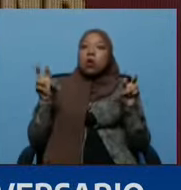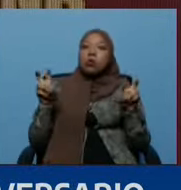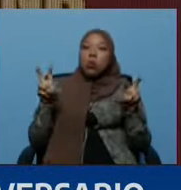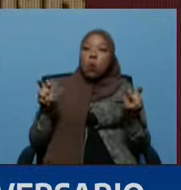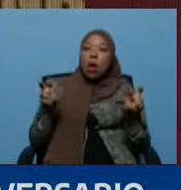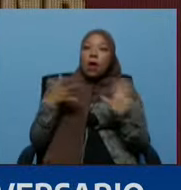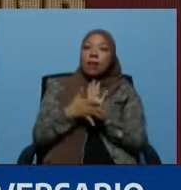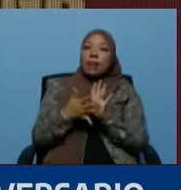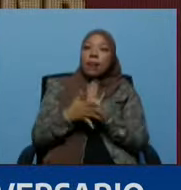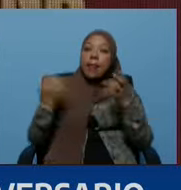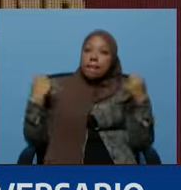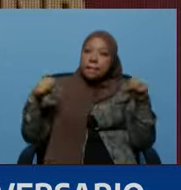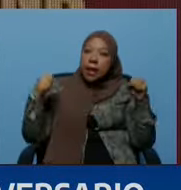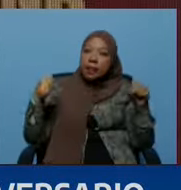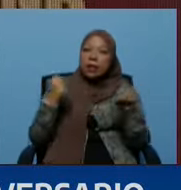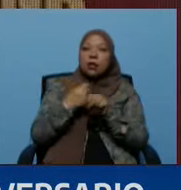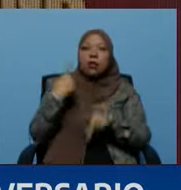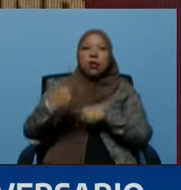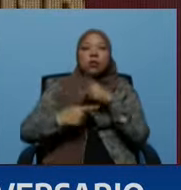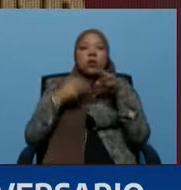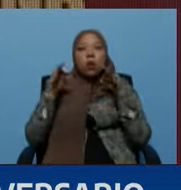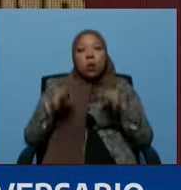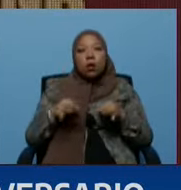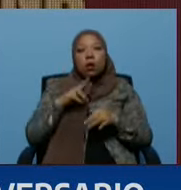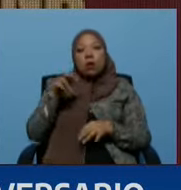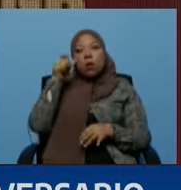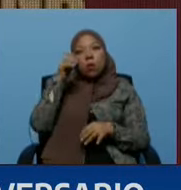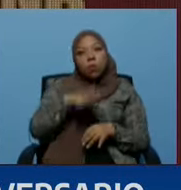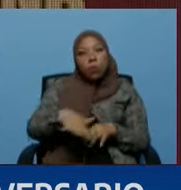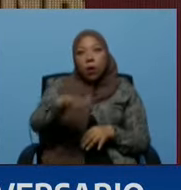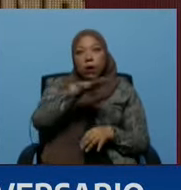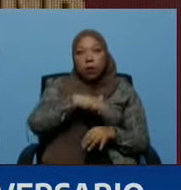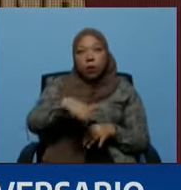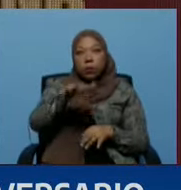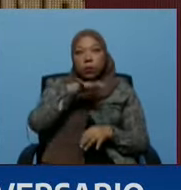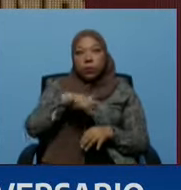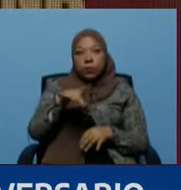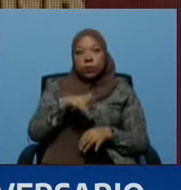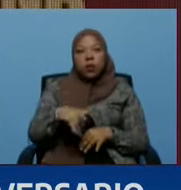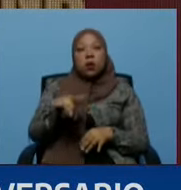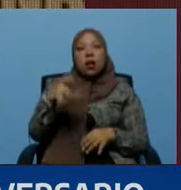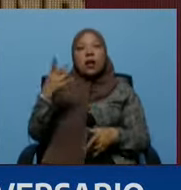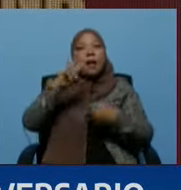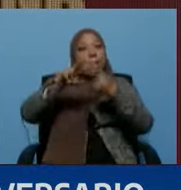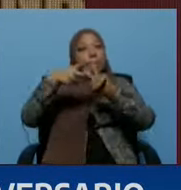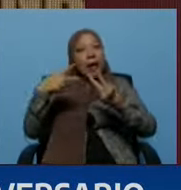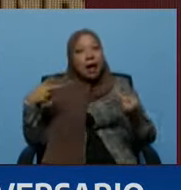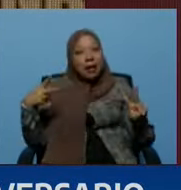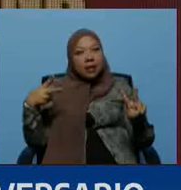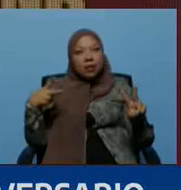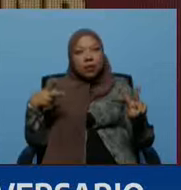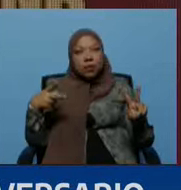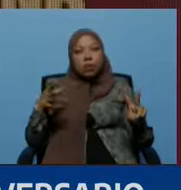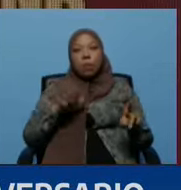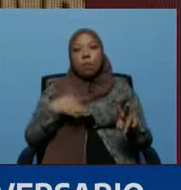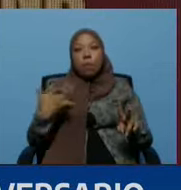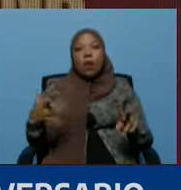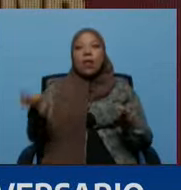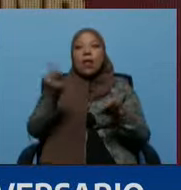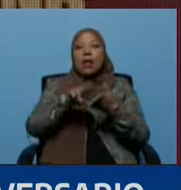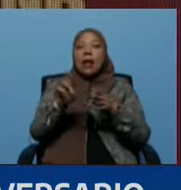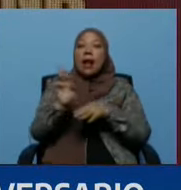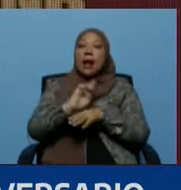nuevas fórmulas que vamos a implementar para que nuestro pueblo, desde los cuadrantes de paz, tengo una capacidad de